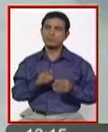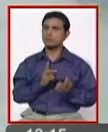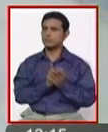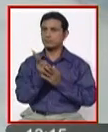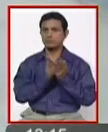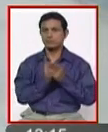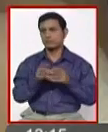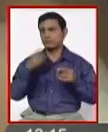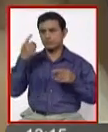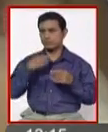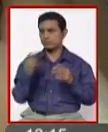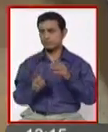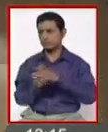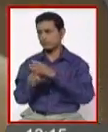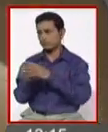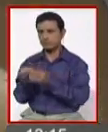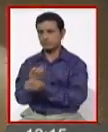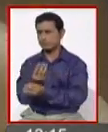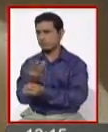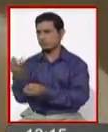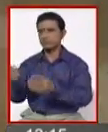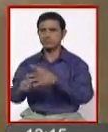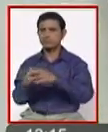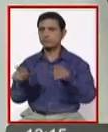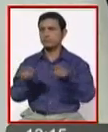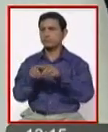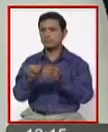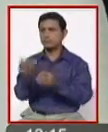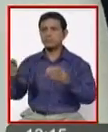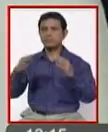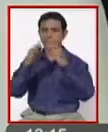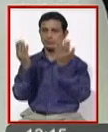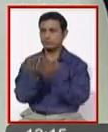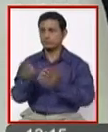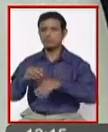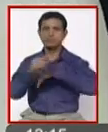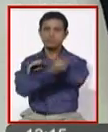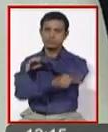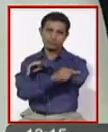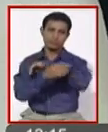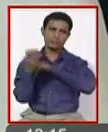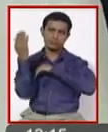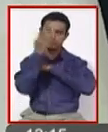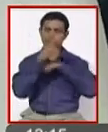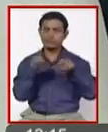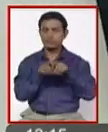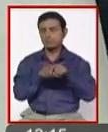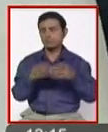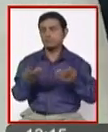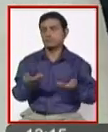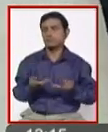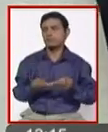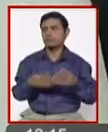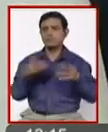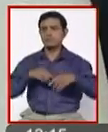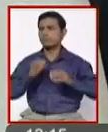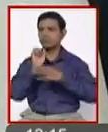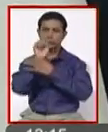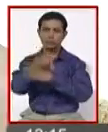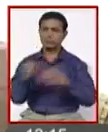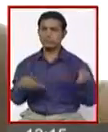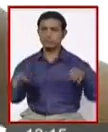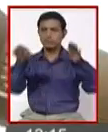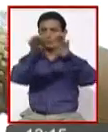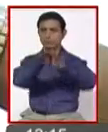Evidentemente están ocurriendo algunos brotes, como en una unidad educativa en La Guardia, que ha obligado al cierre